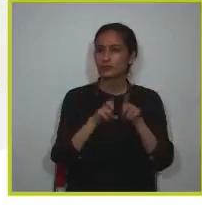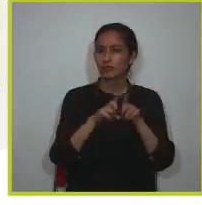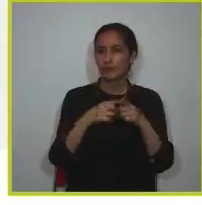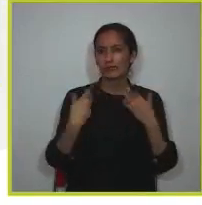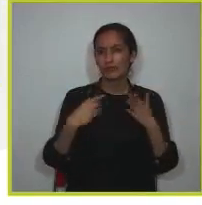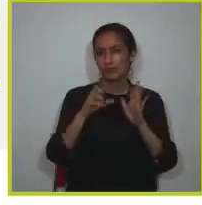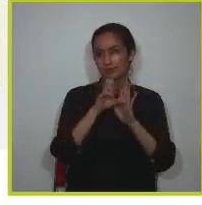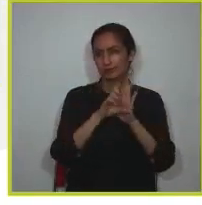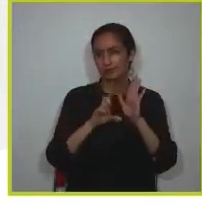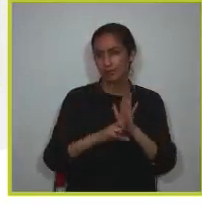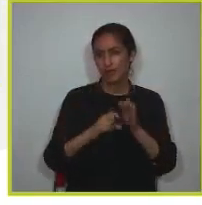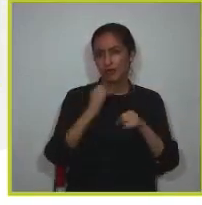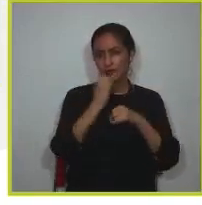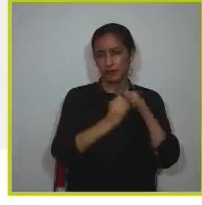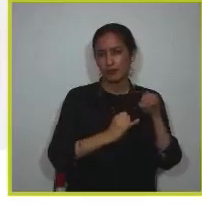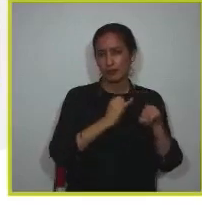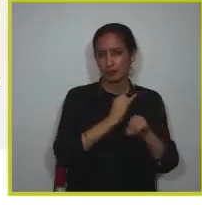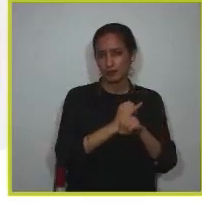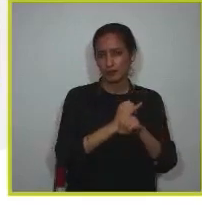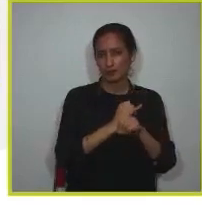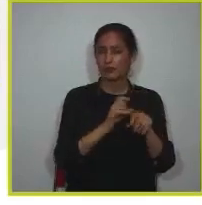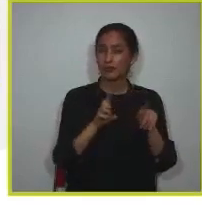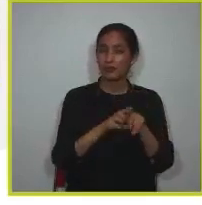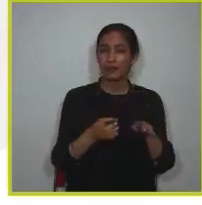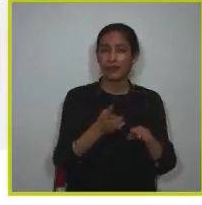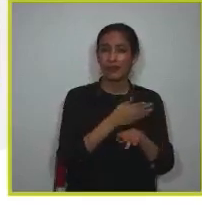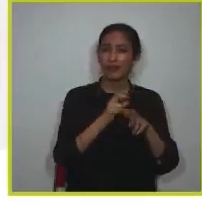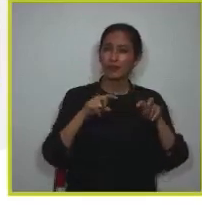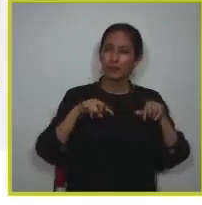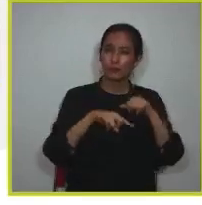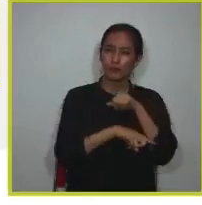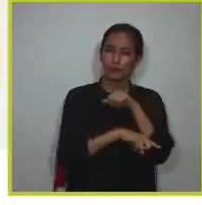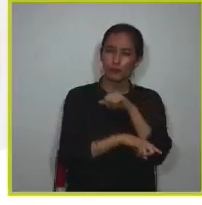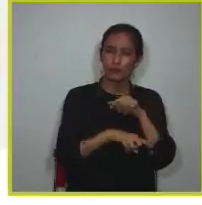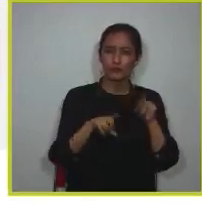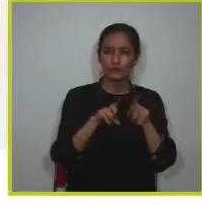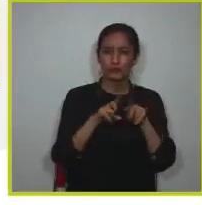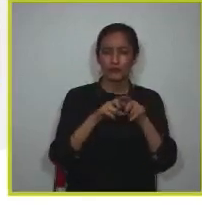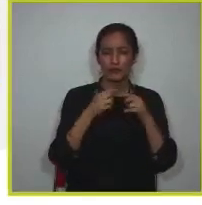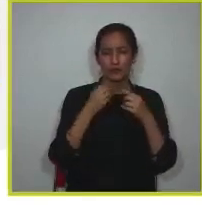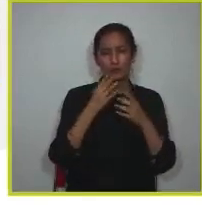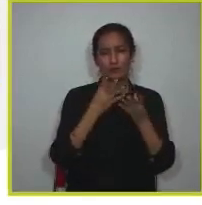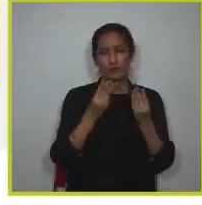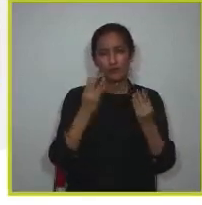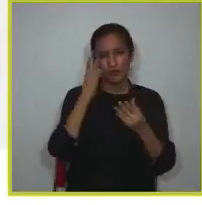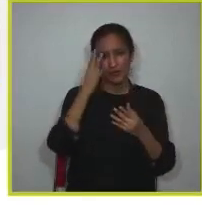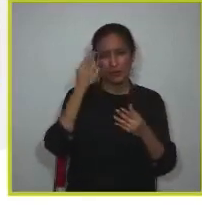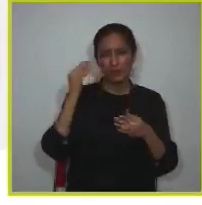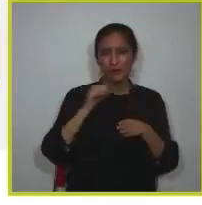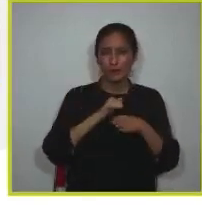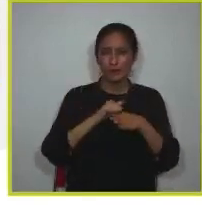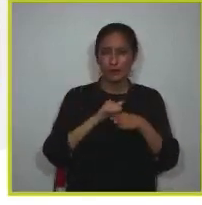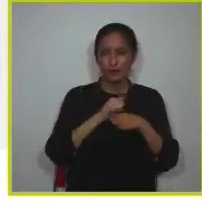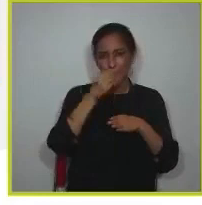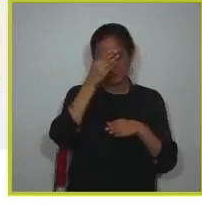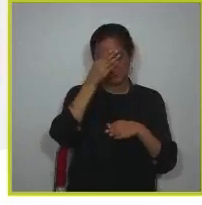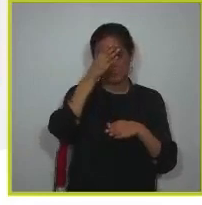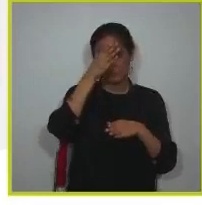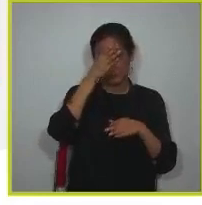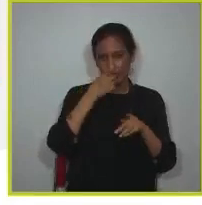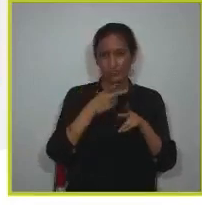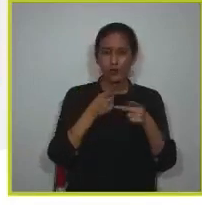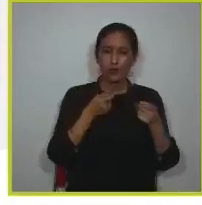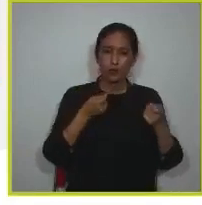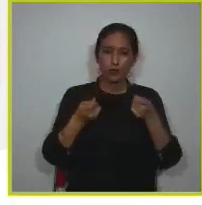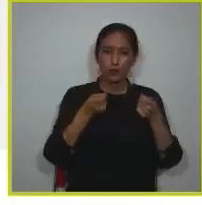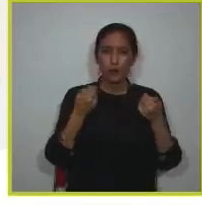Marcos jurídicos internacionales muy elaborados un una amplia expertiz de práctica y conocimiento en prevención